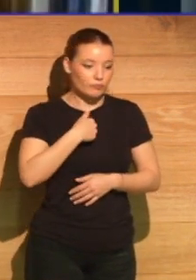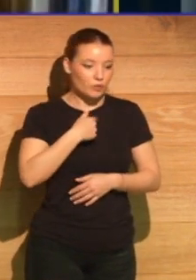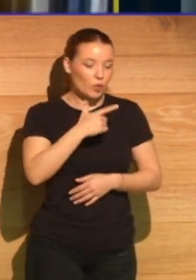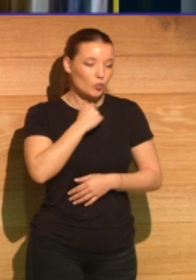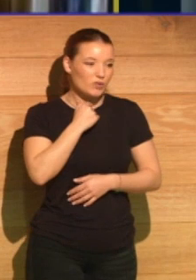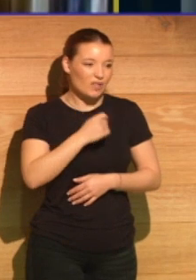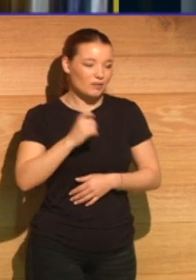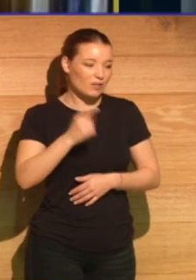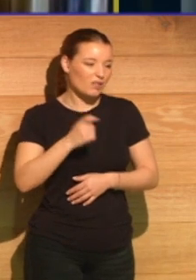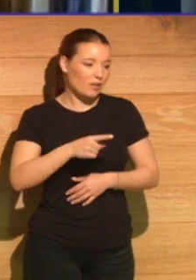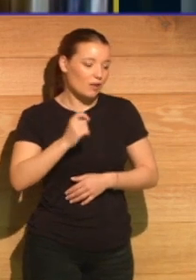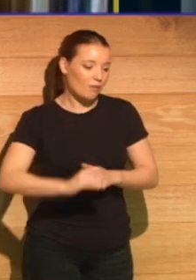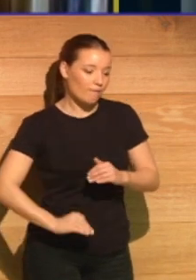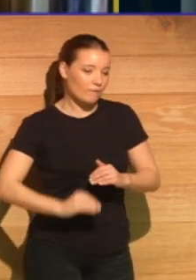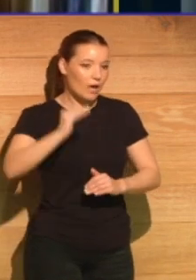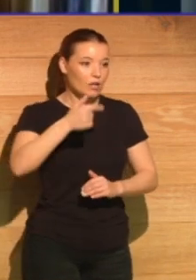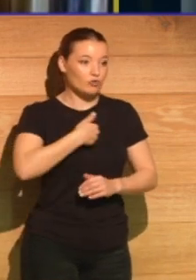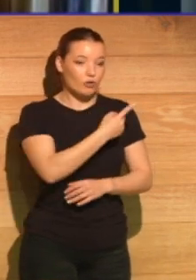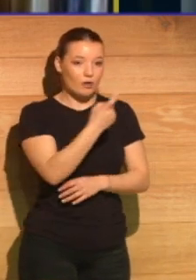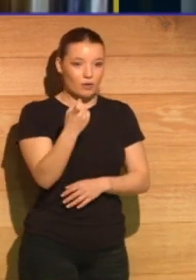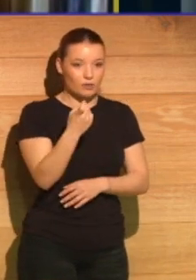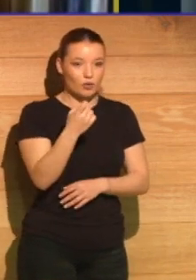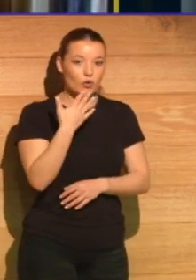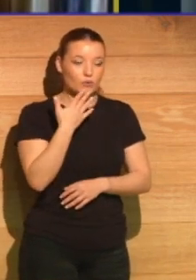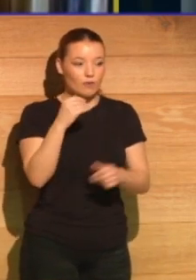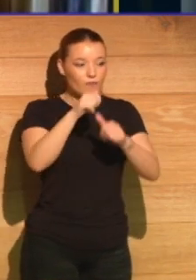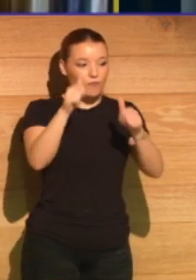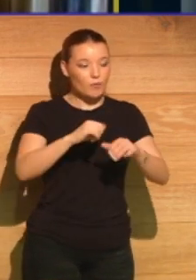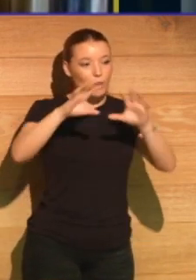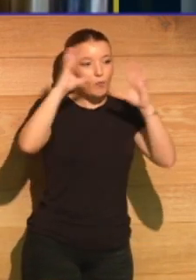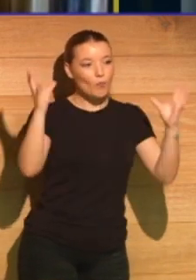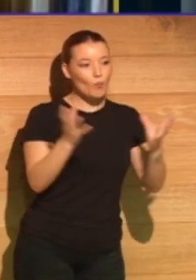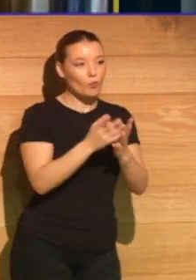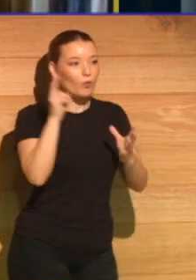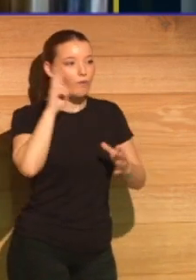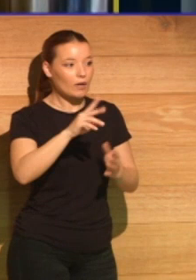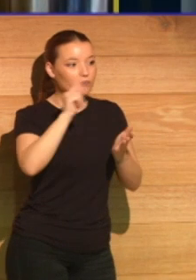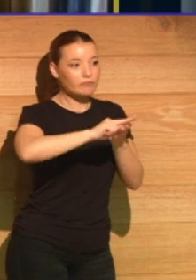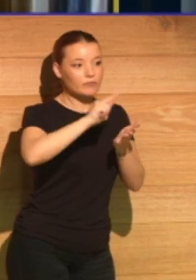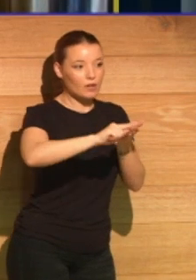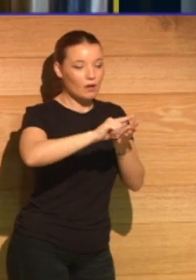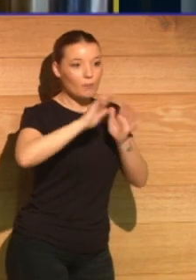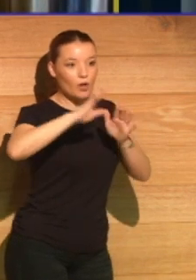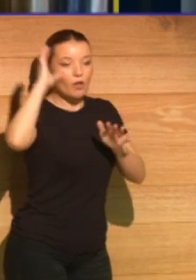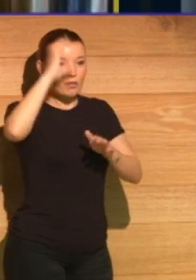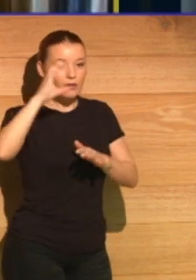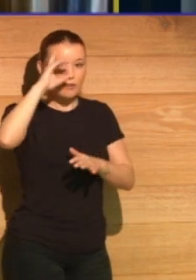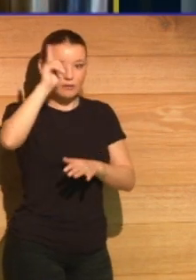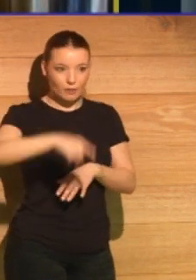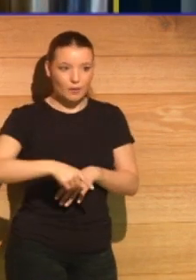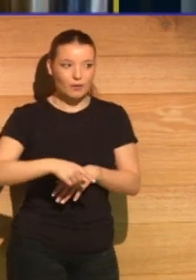la necesito, ¿no? Es como otra manera de mirar el mundo. Y la ciencia también. En realidad, las dos